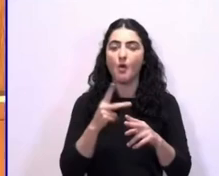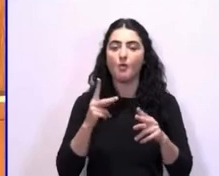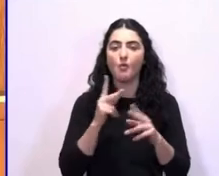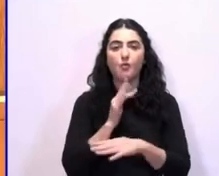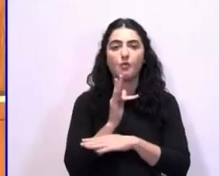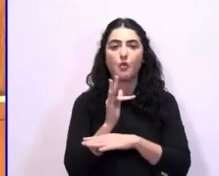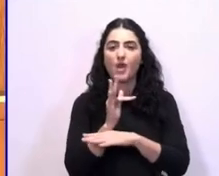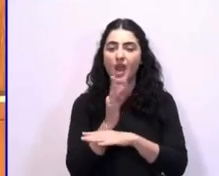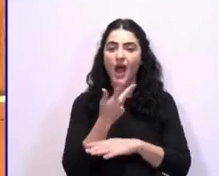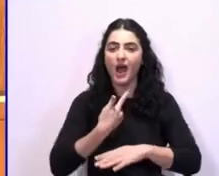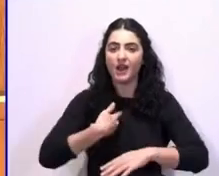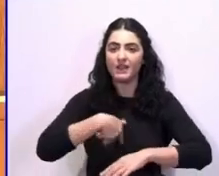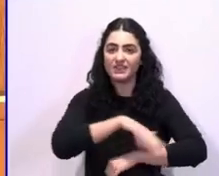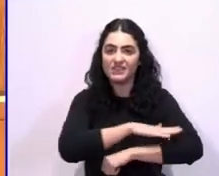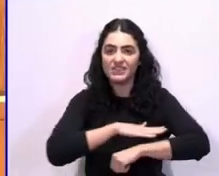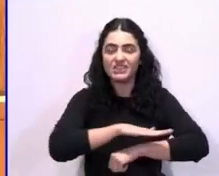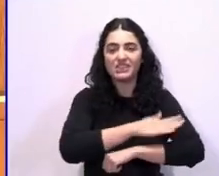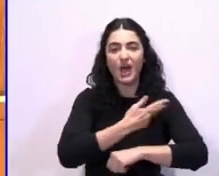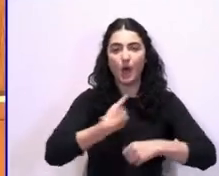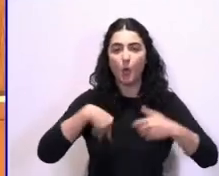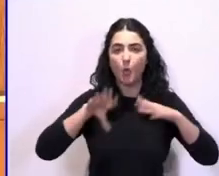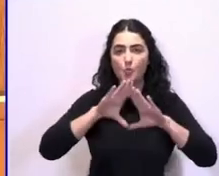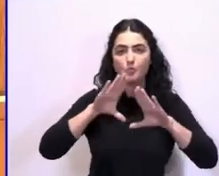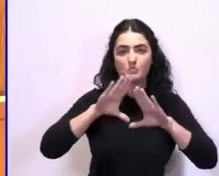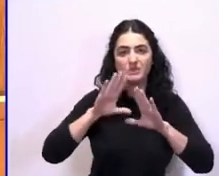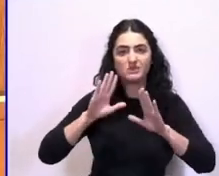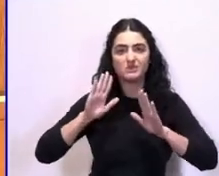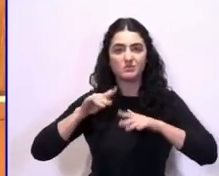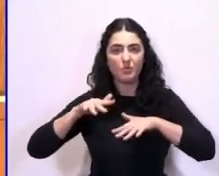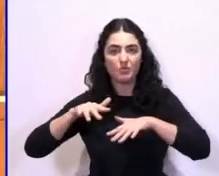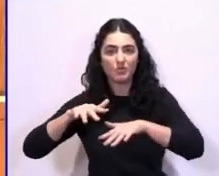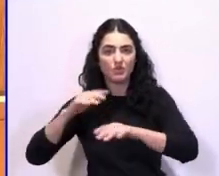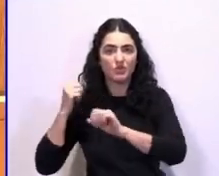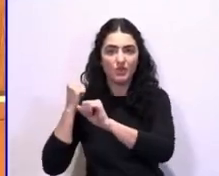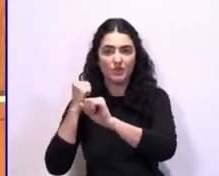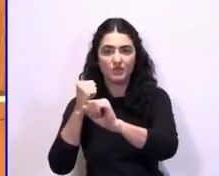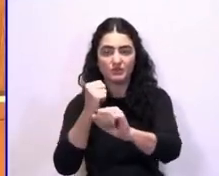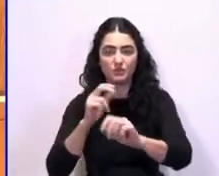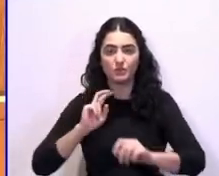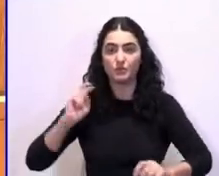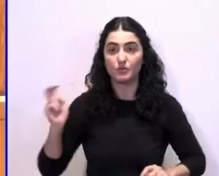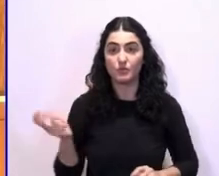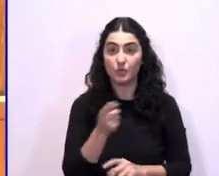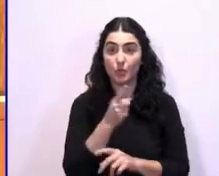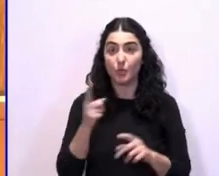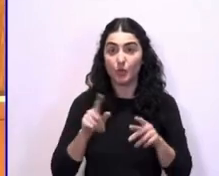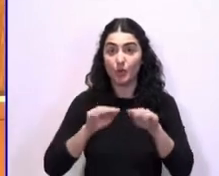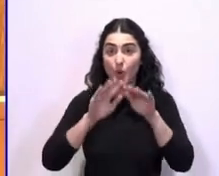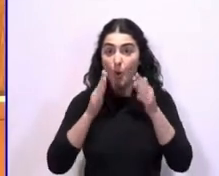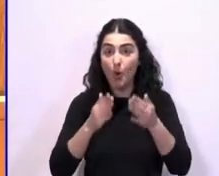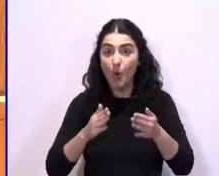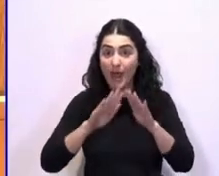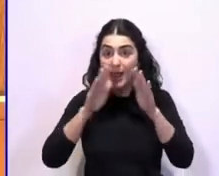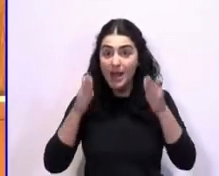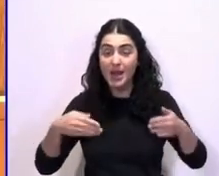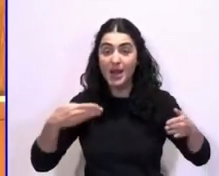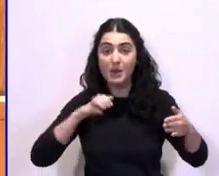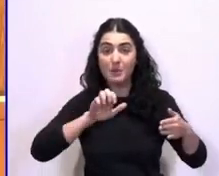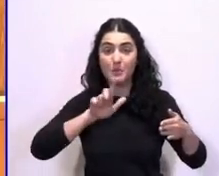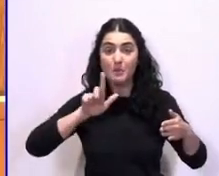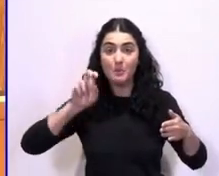a misas y un largo etcétera, incluido el Belén en este Parlamento que se ha recuperado precisamente en